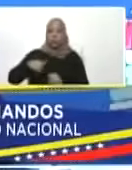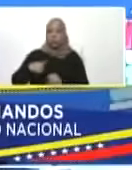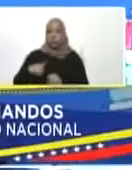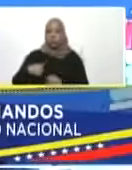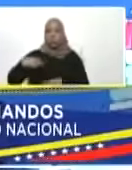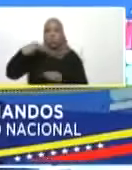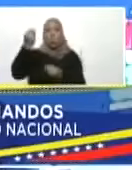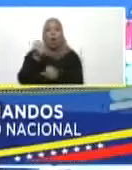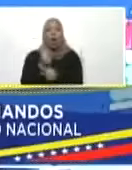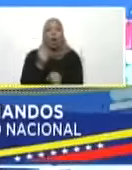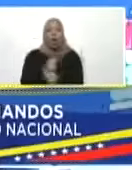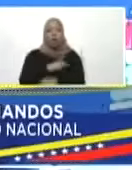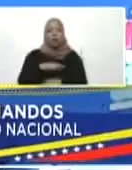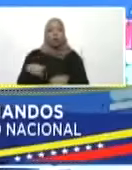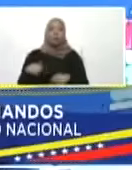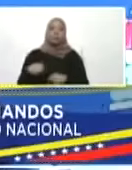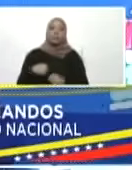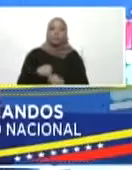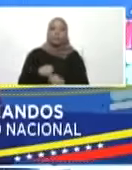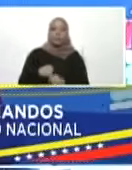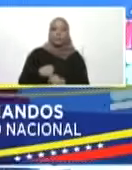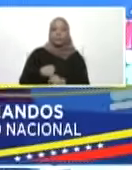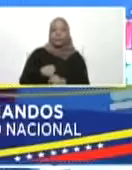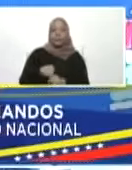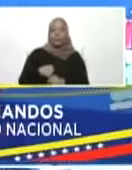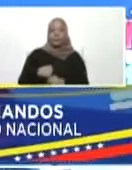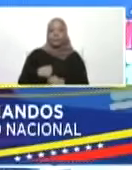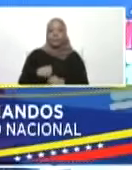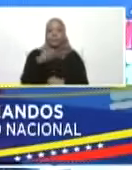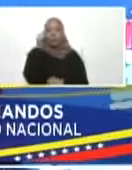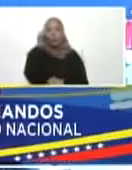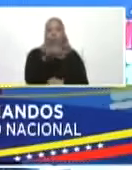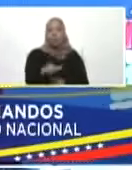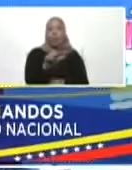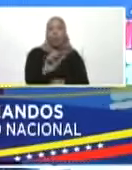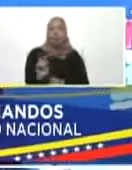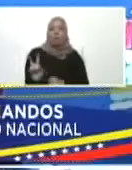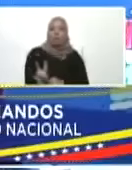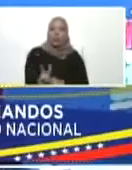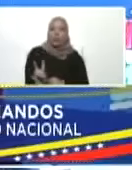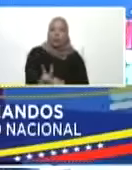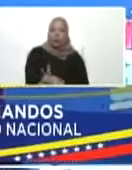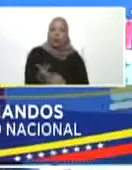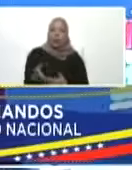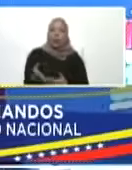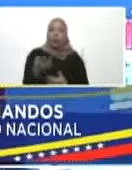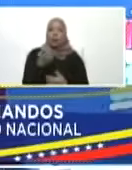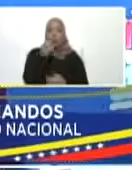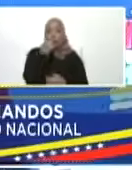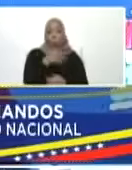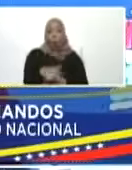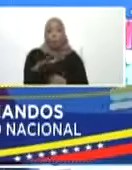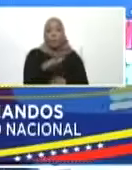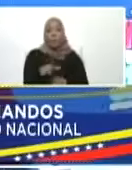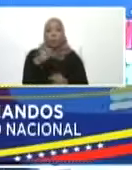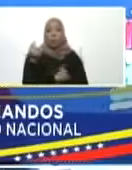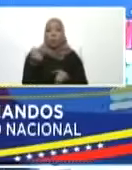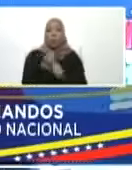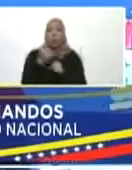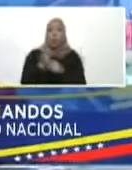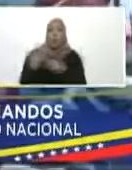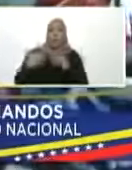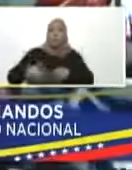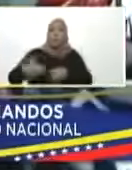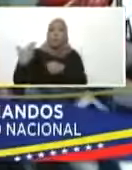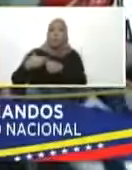títeres patarucos. No es de ustedes. Es del pueblo de Venezuela. la riqueza en petróleo,